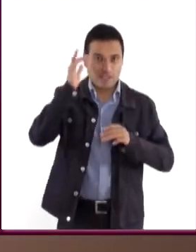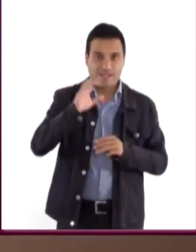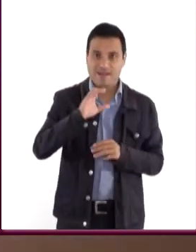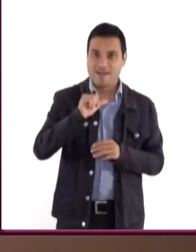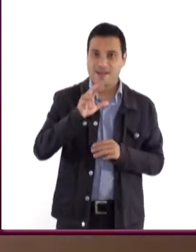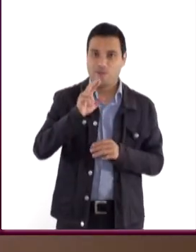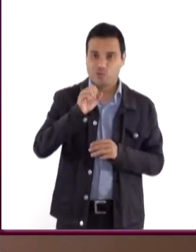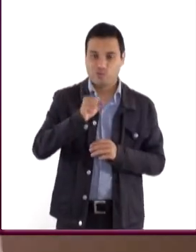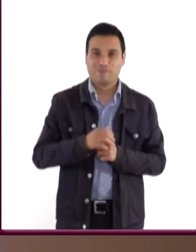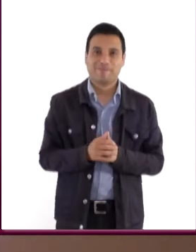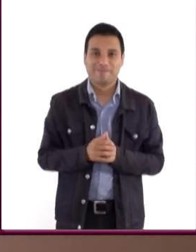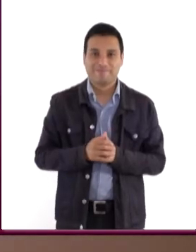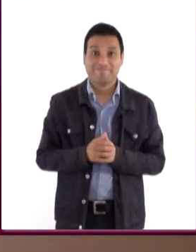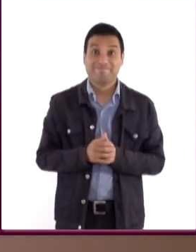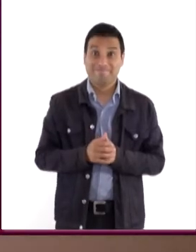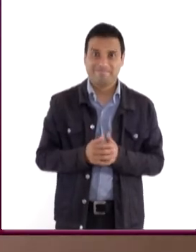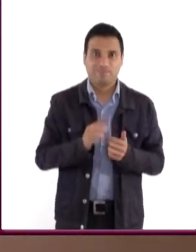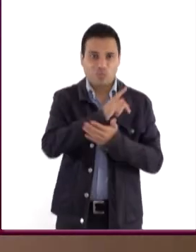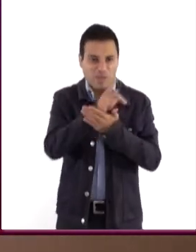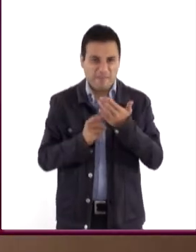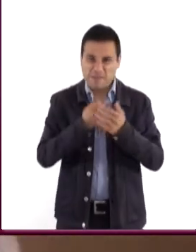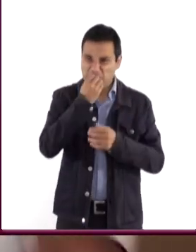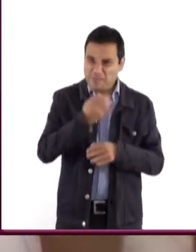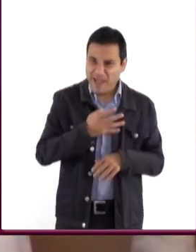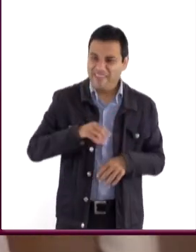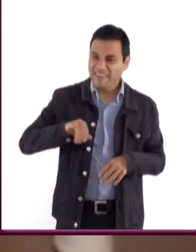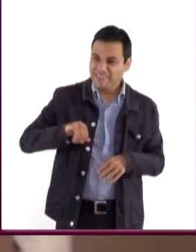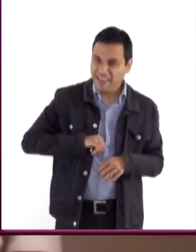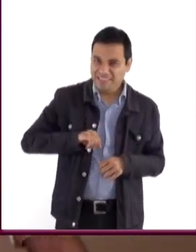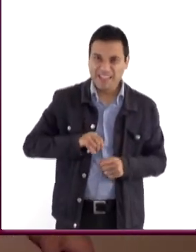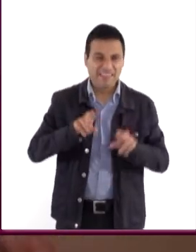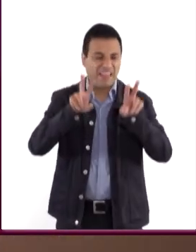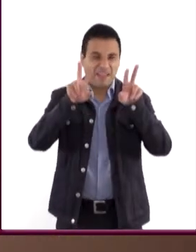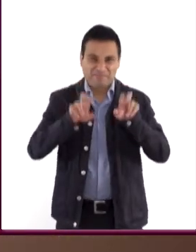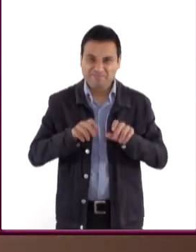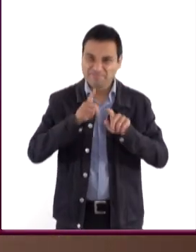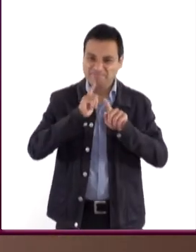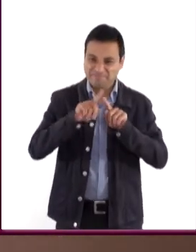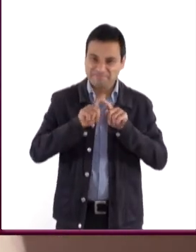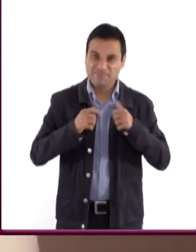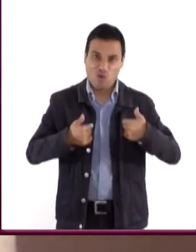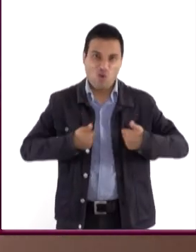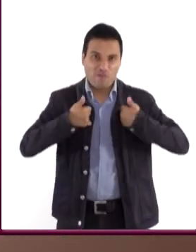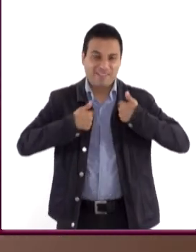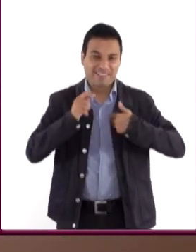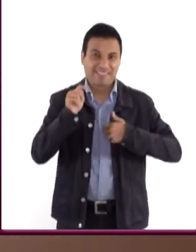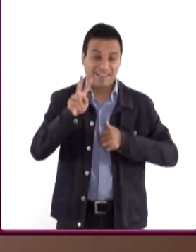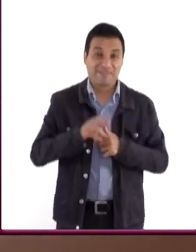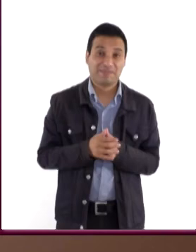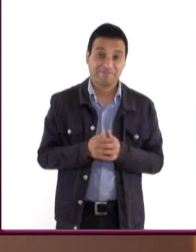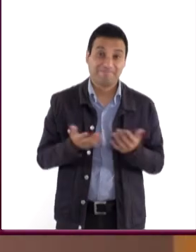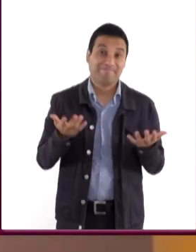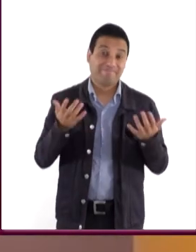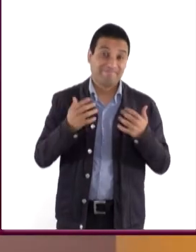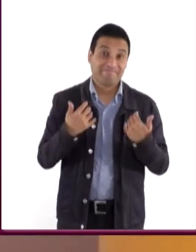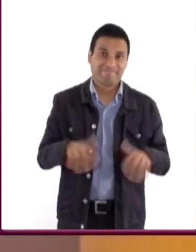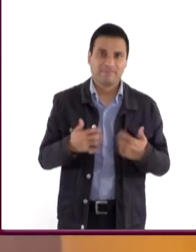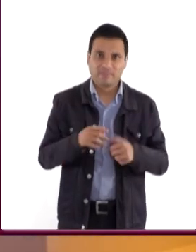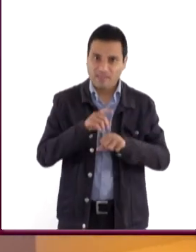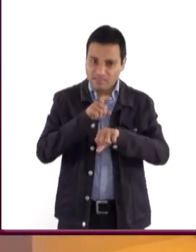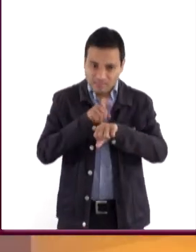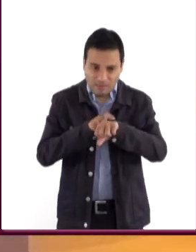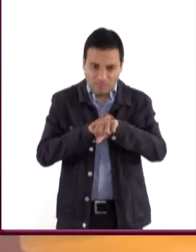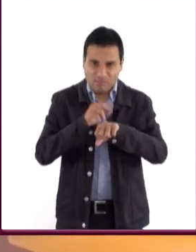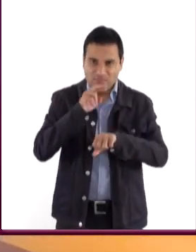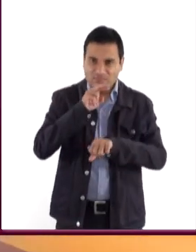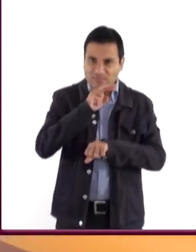Carlos. Qué padres programas, qué interesantes los temas de Jóvenes en TV. Y por lo mismo, amigo Ernesto, el tiempo ni se